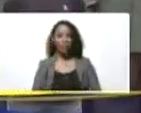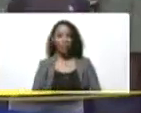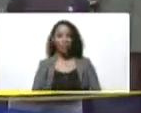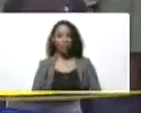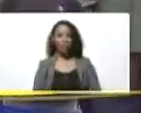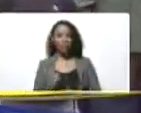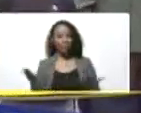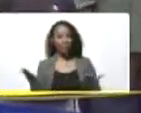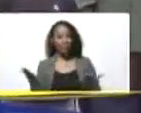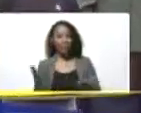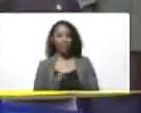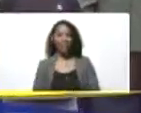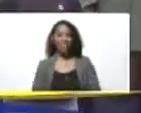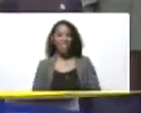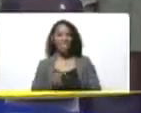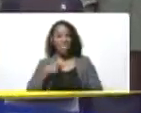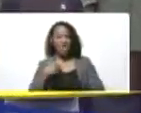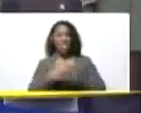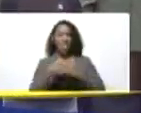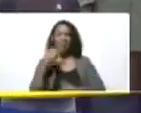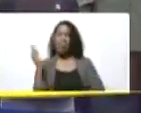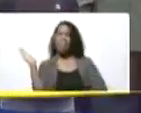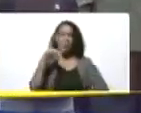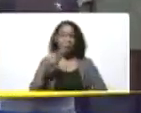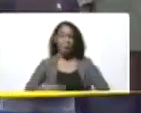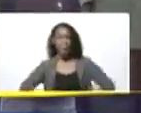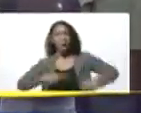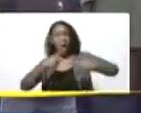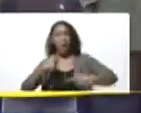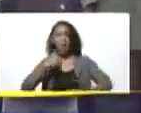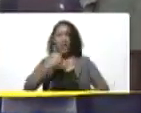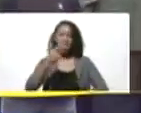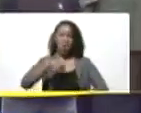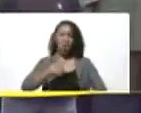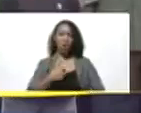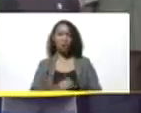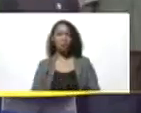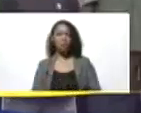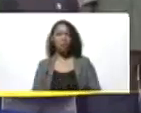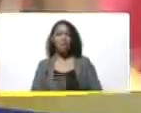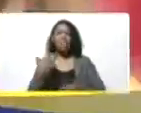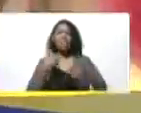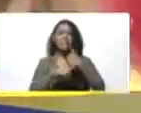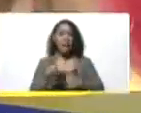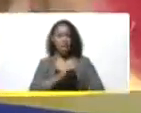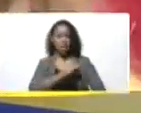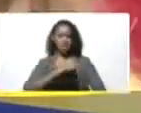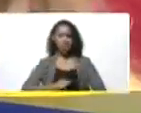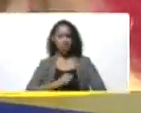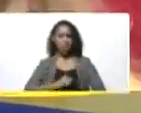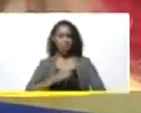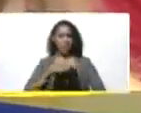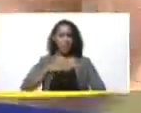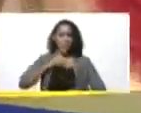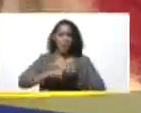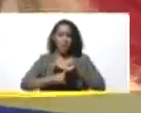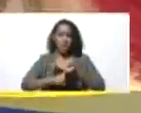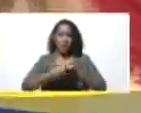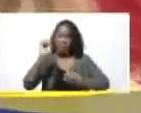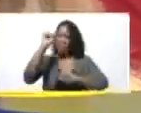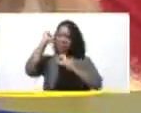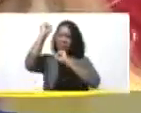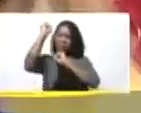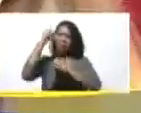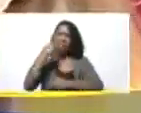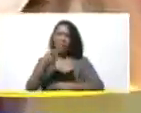Ah, salgo yo y digo, bueno, vamos al combate, digo yo. Y sale Super Silita. ¡Venceremos!, me